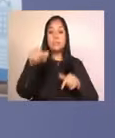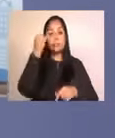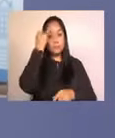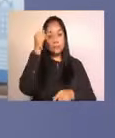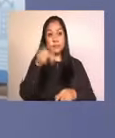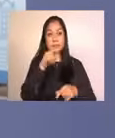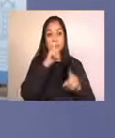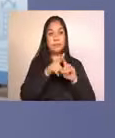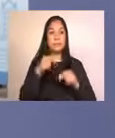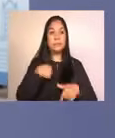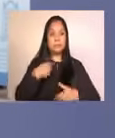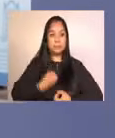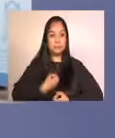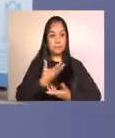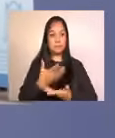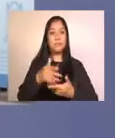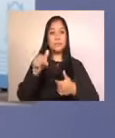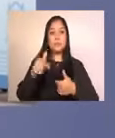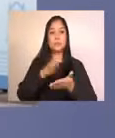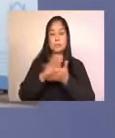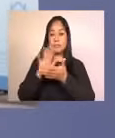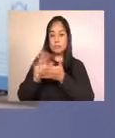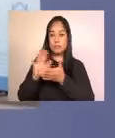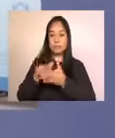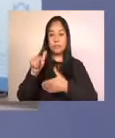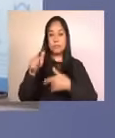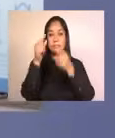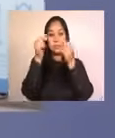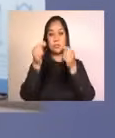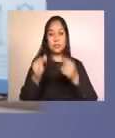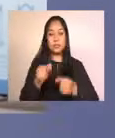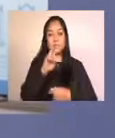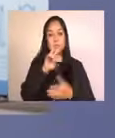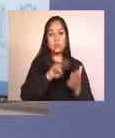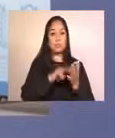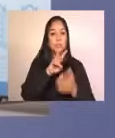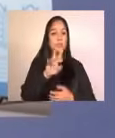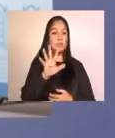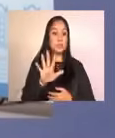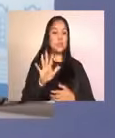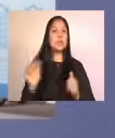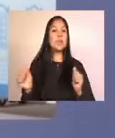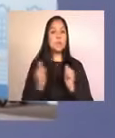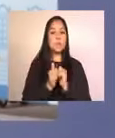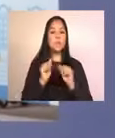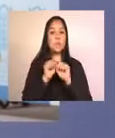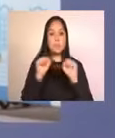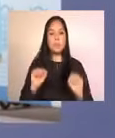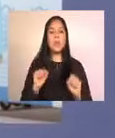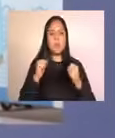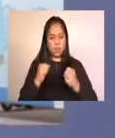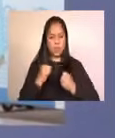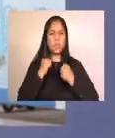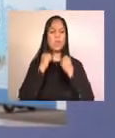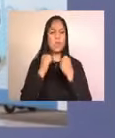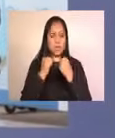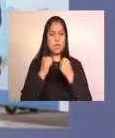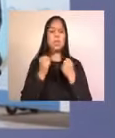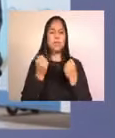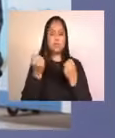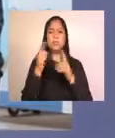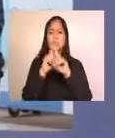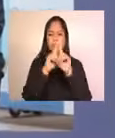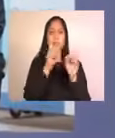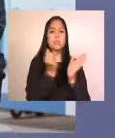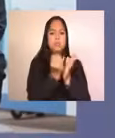estamos trasladando es de que la ejecución del presupuesto 2025 está acompañada de un sistema robusto e